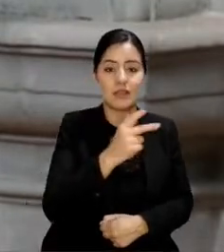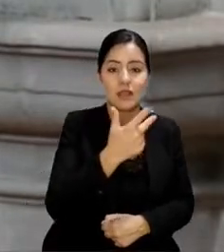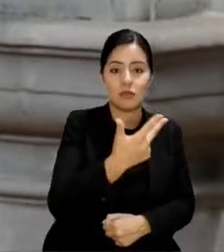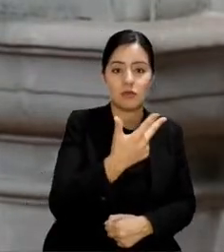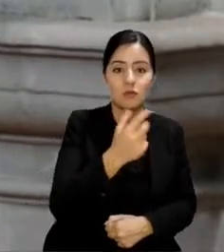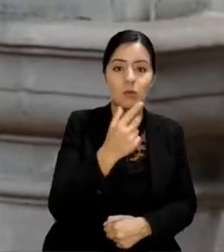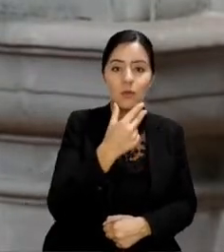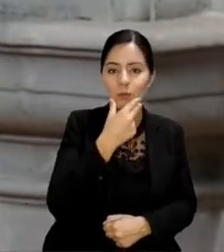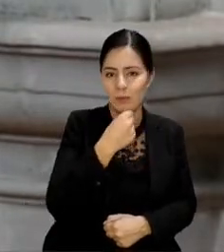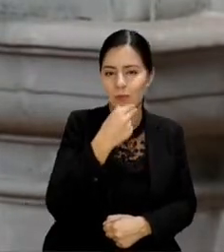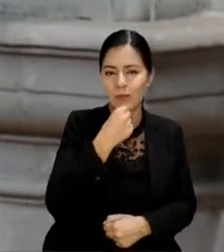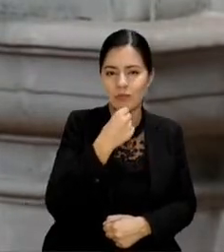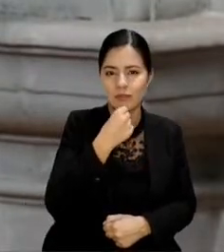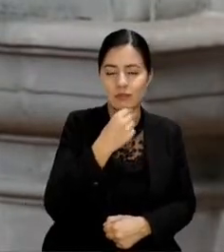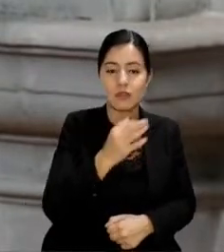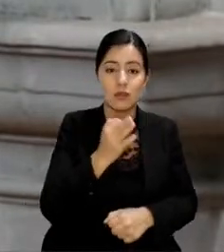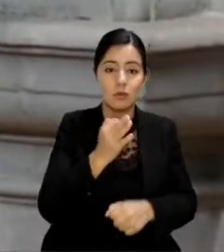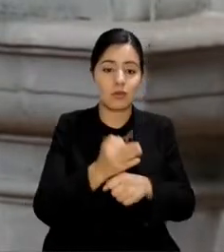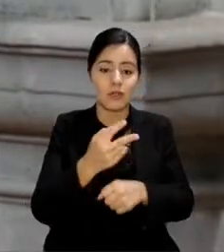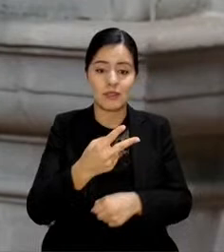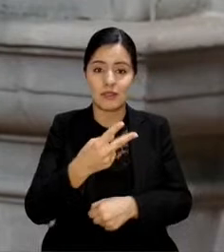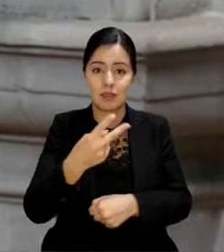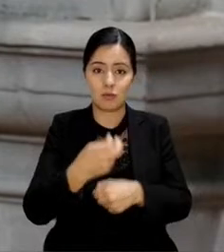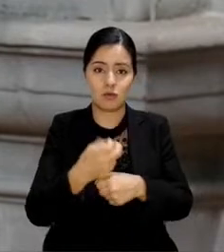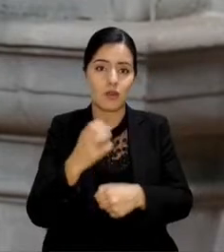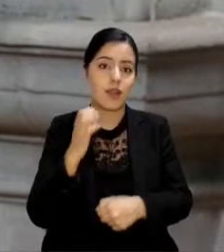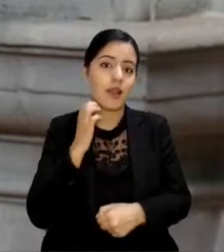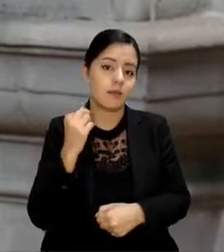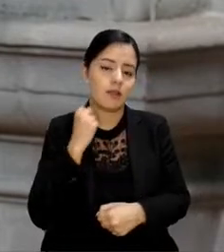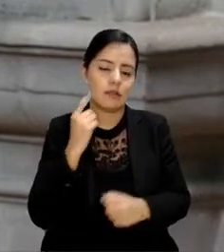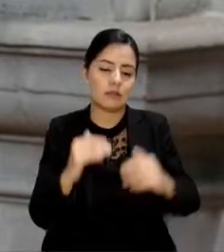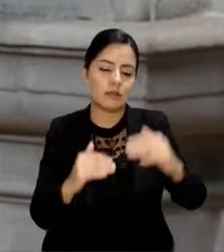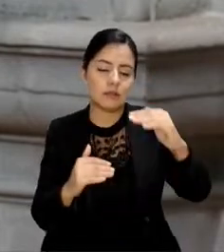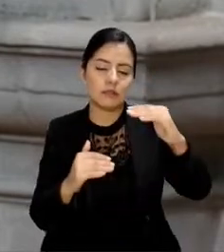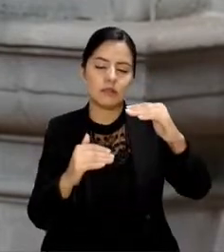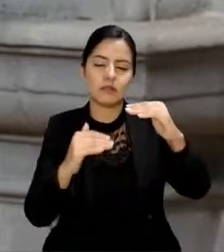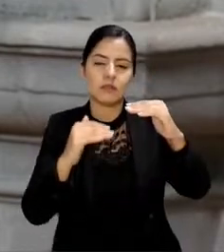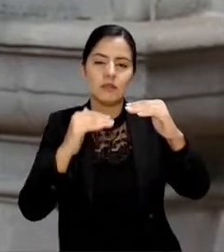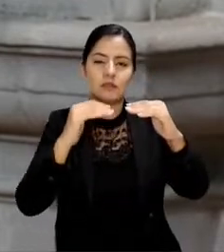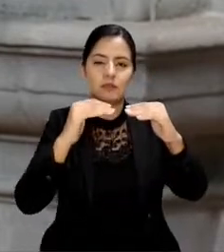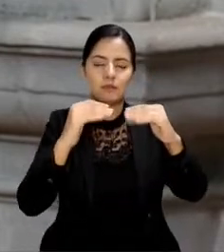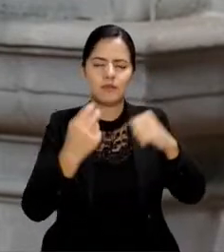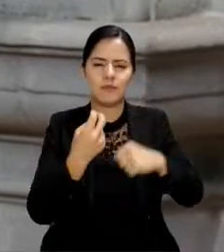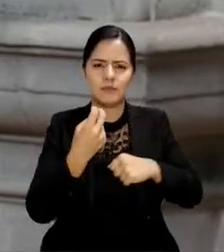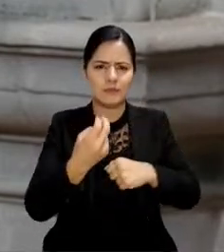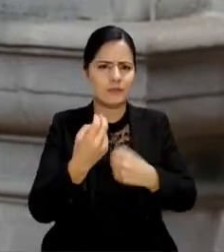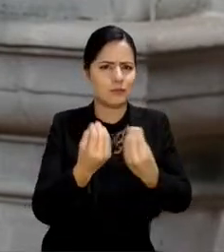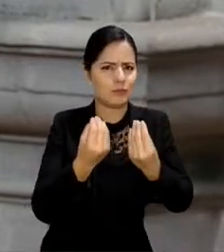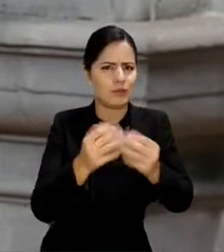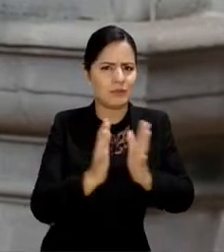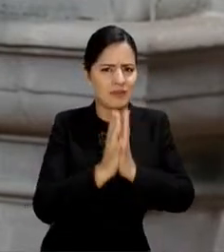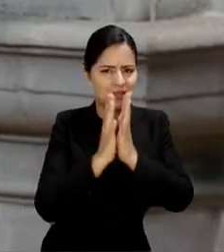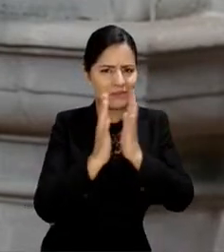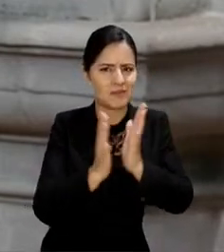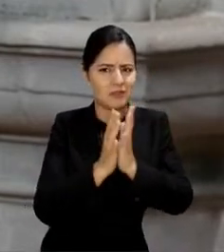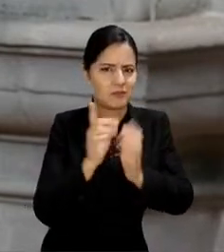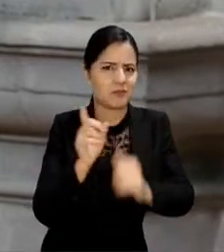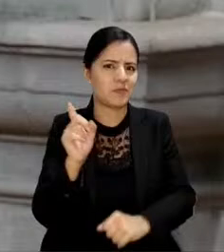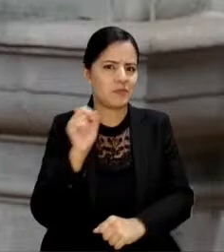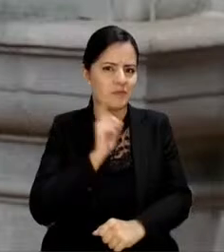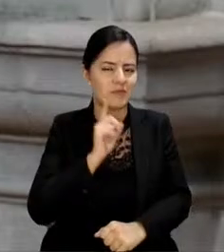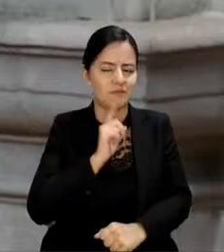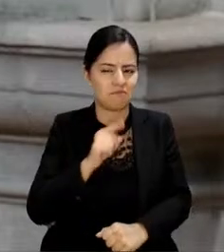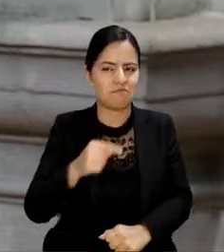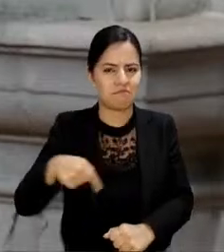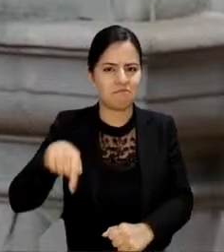diputados. Hoy estamos viviendo en una segunda legislatura casi paritaria, lo cual ha significado una importante participación